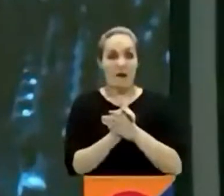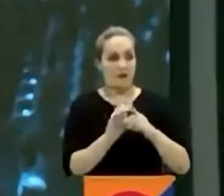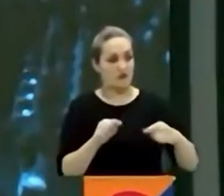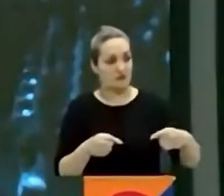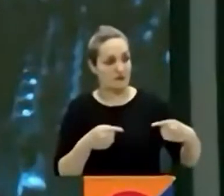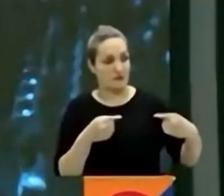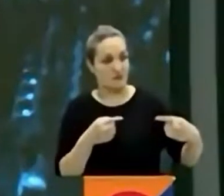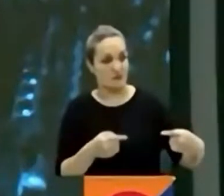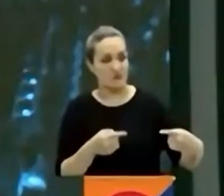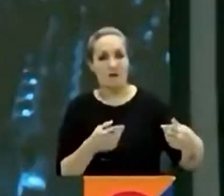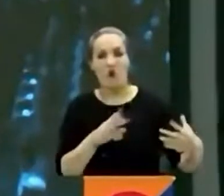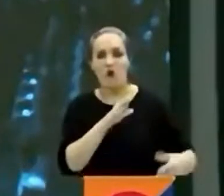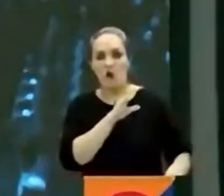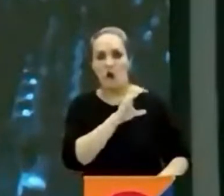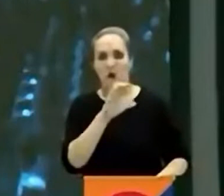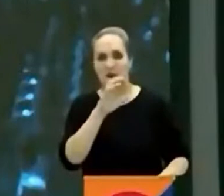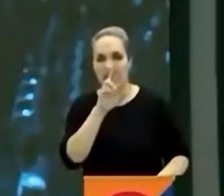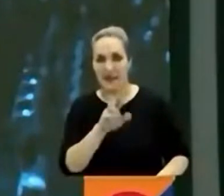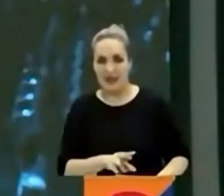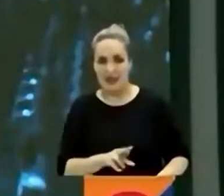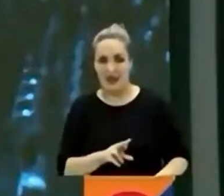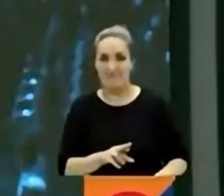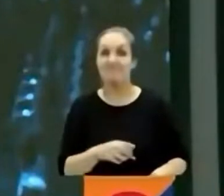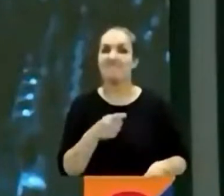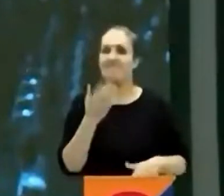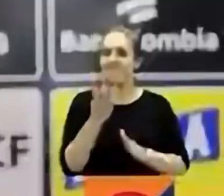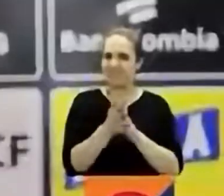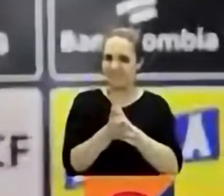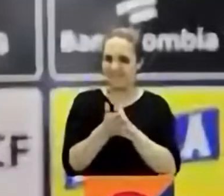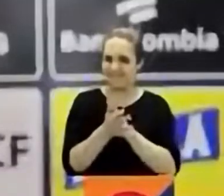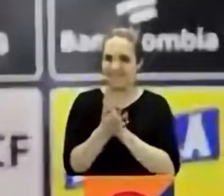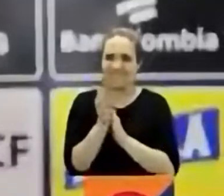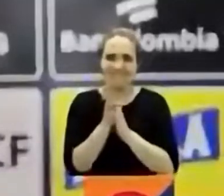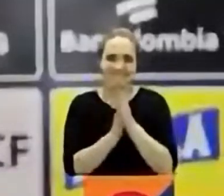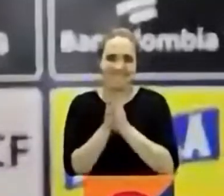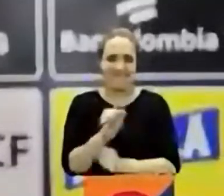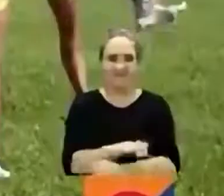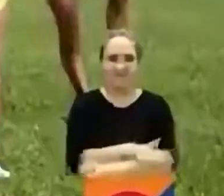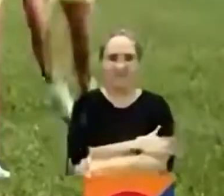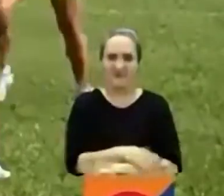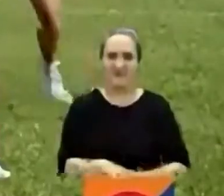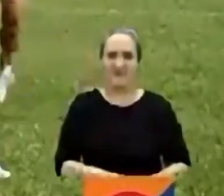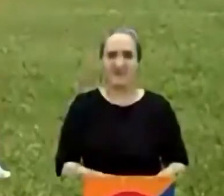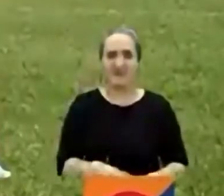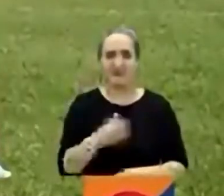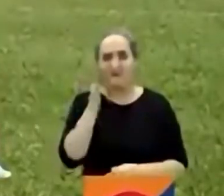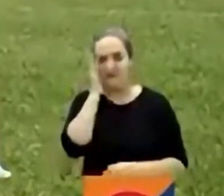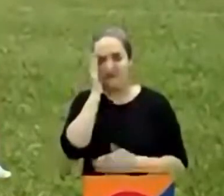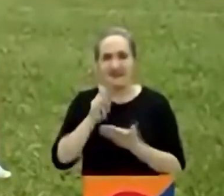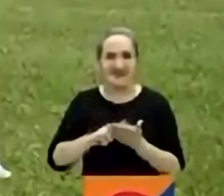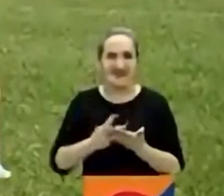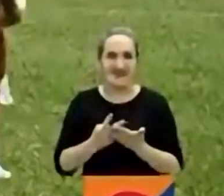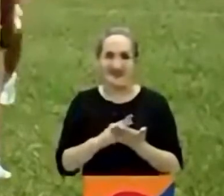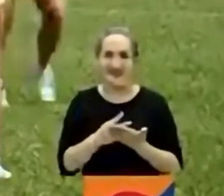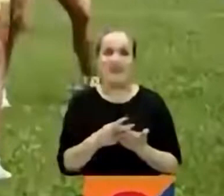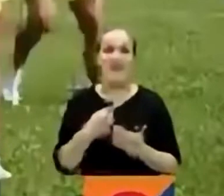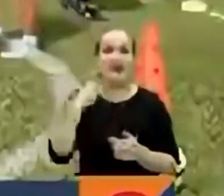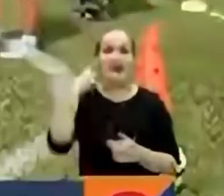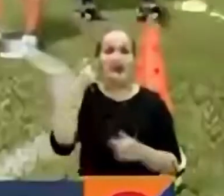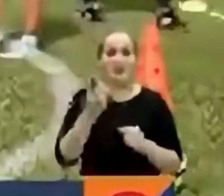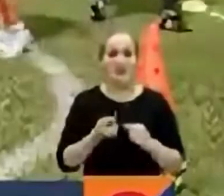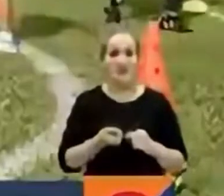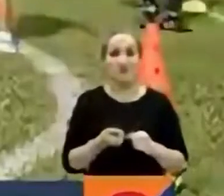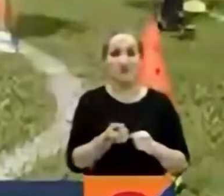Las guerreras dicen que la expectativa es inmensa. No nos podemos dormir. Comienza un camino largo con 2 retos importantes